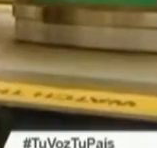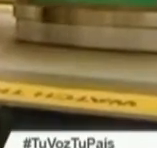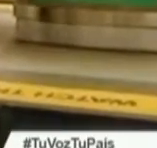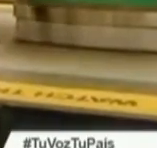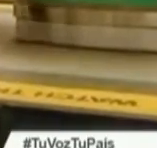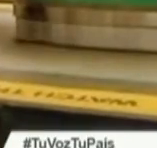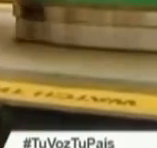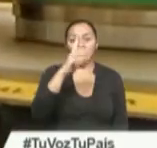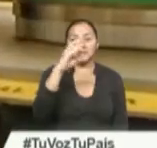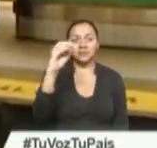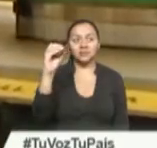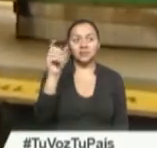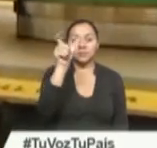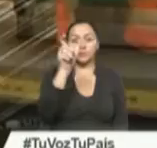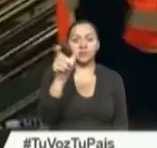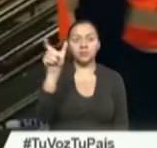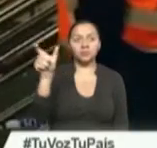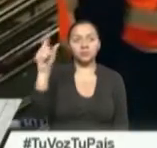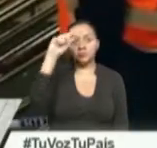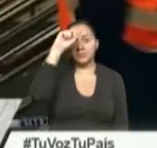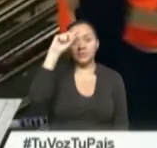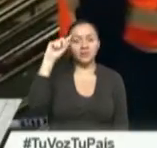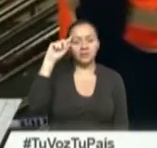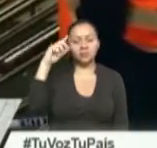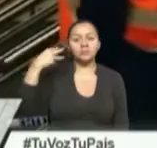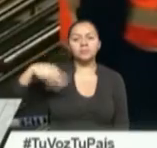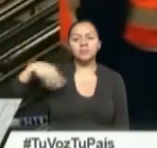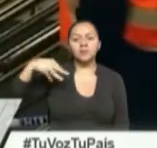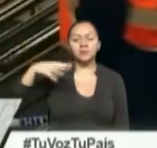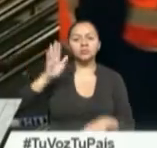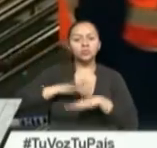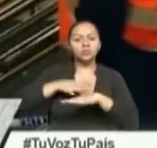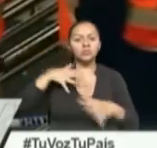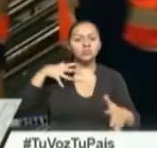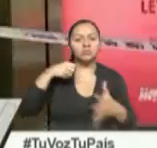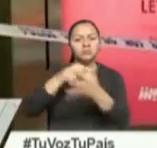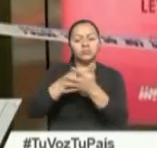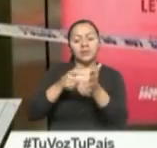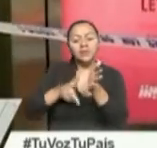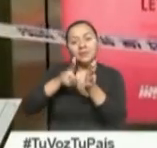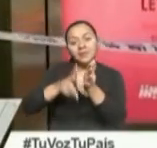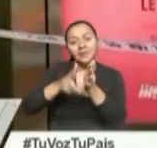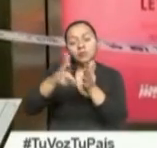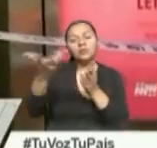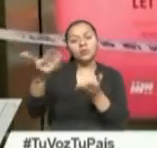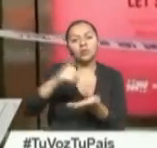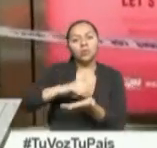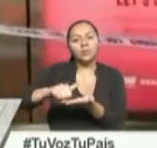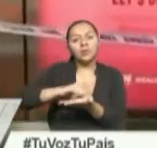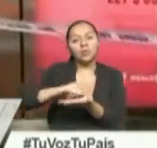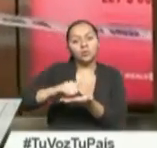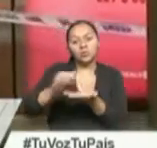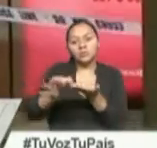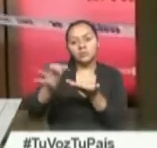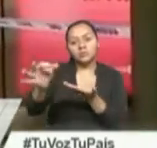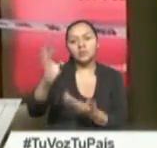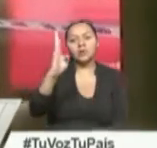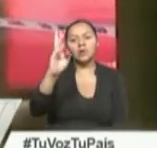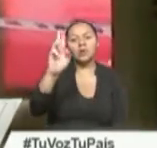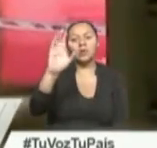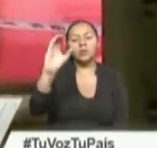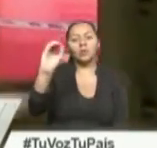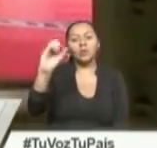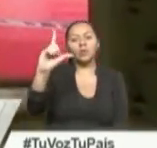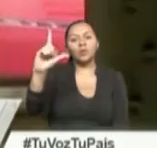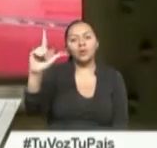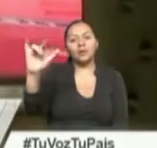Más de 100 personas han resultado heridas este miércoles en un accidente de tren suburbano en Nueva York, en el distrito de Brooklyn, según han